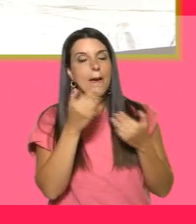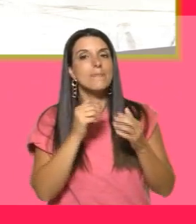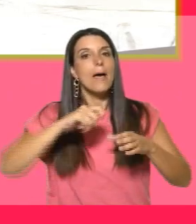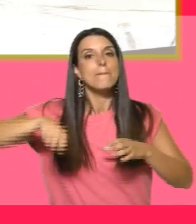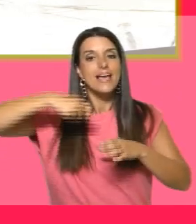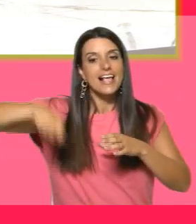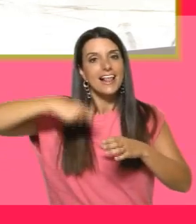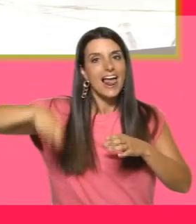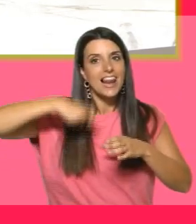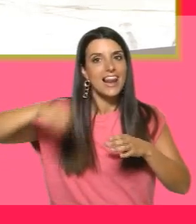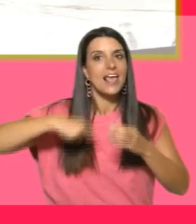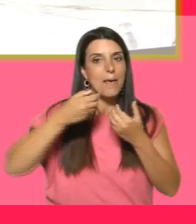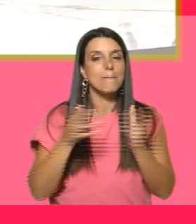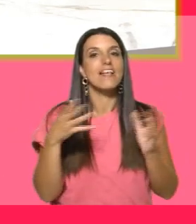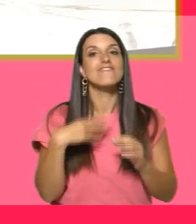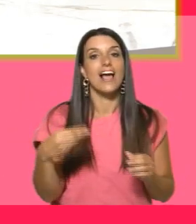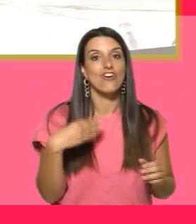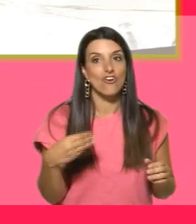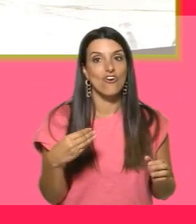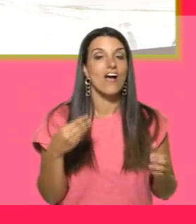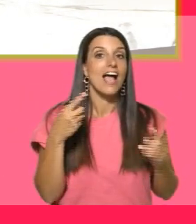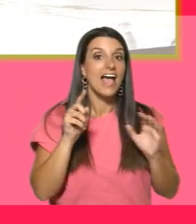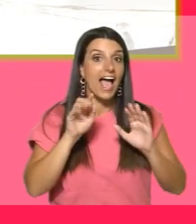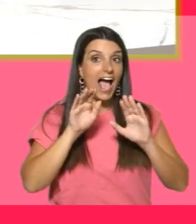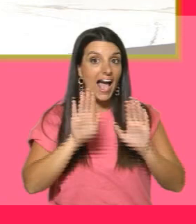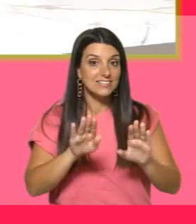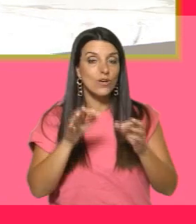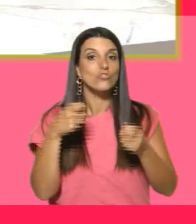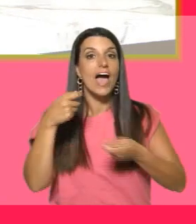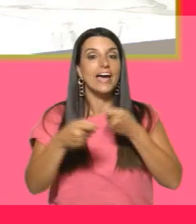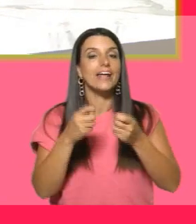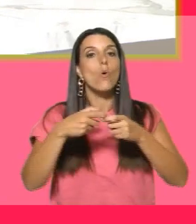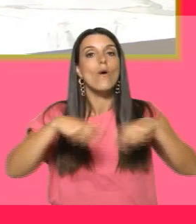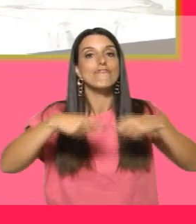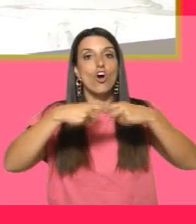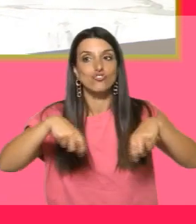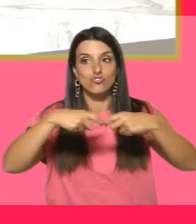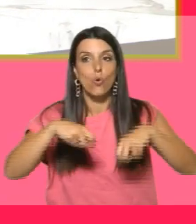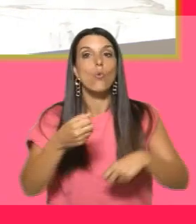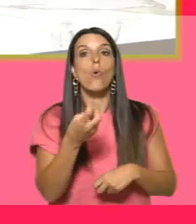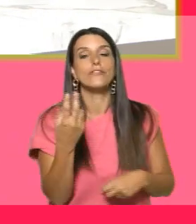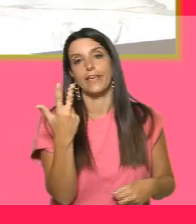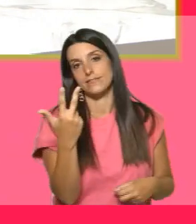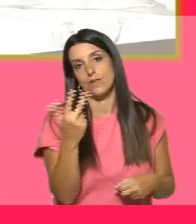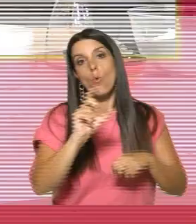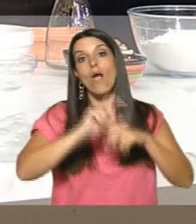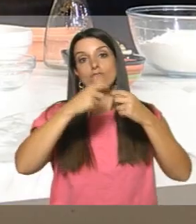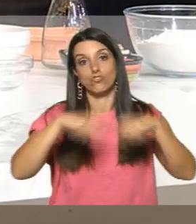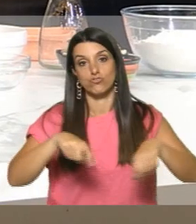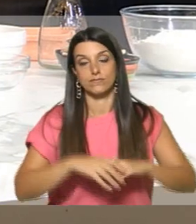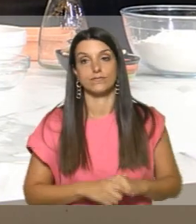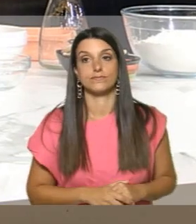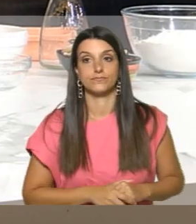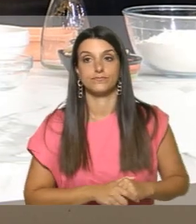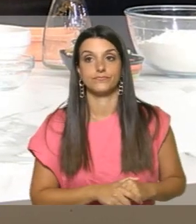mezclando vas a ir consiguiendo este blanquito. Así cuando lo tenés le vas a ir agregando los huevos. ¿Cuántos huevos lleva? 3. Muy